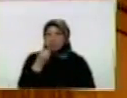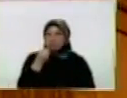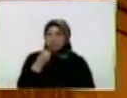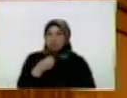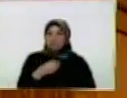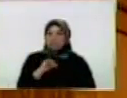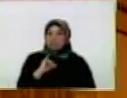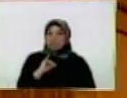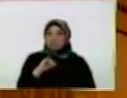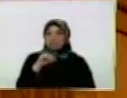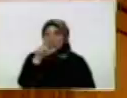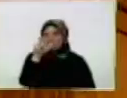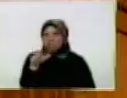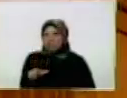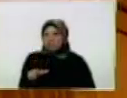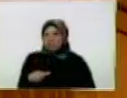comiquita.